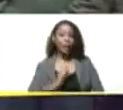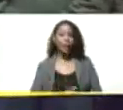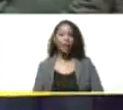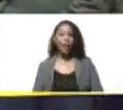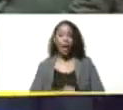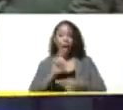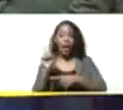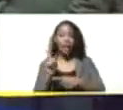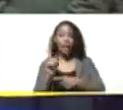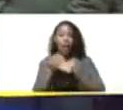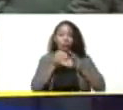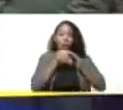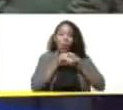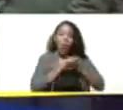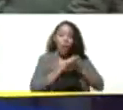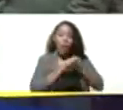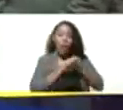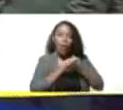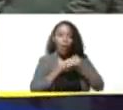Habían atesorado,